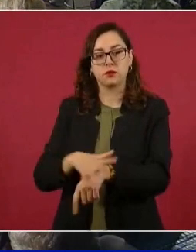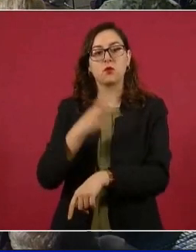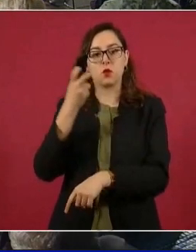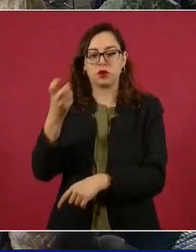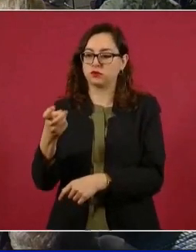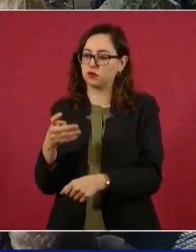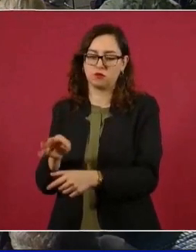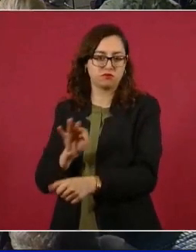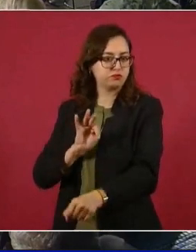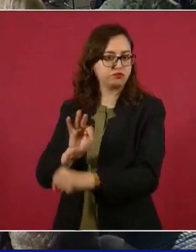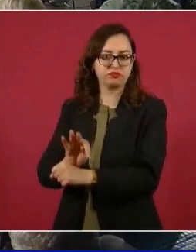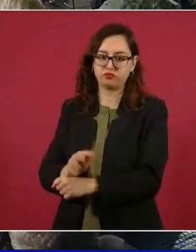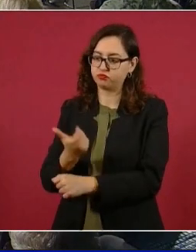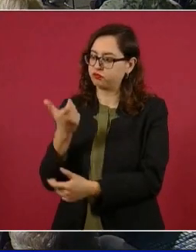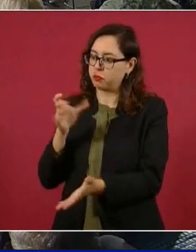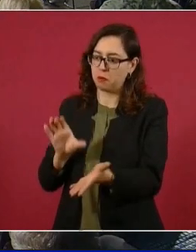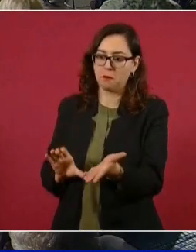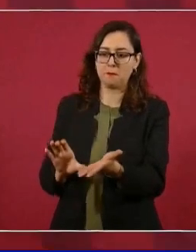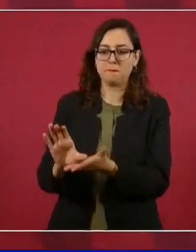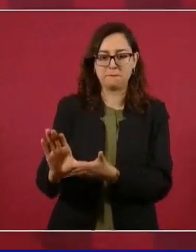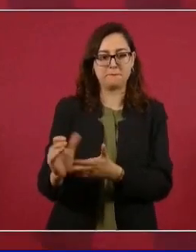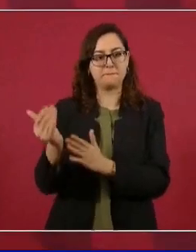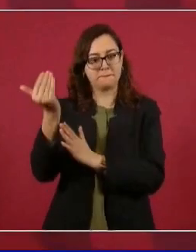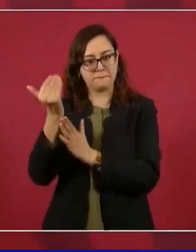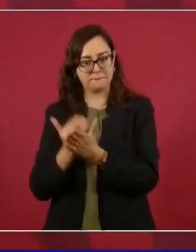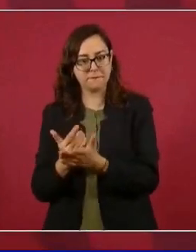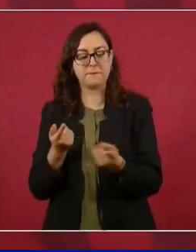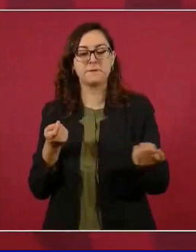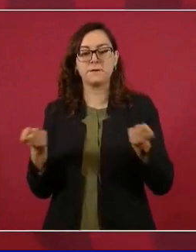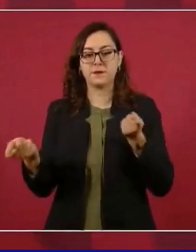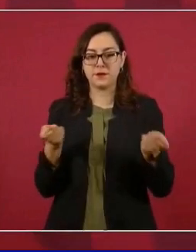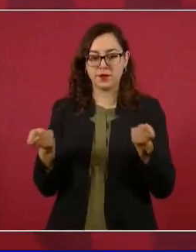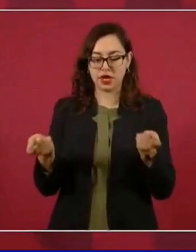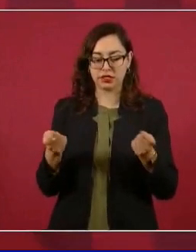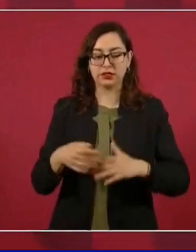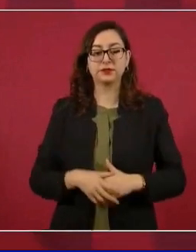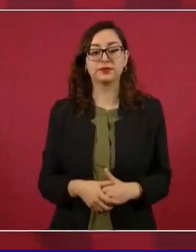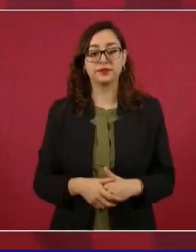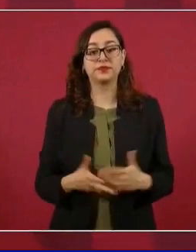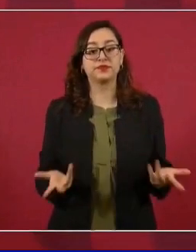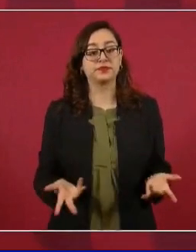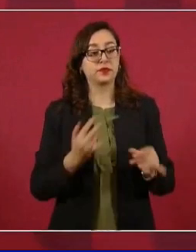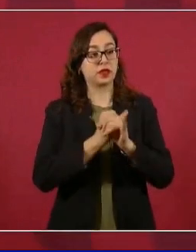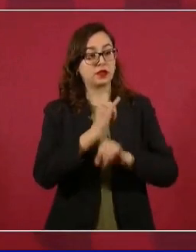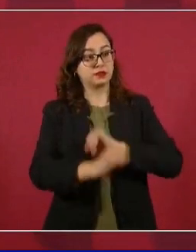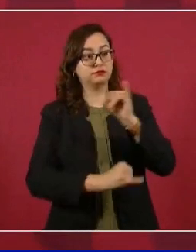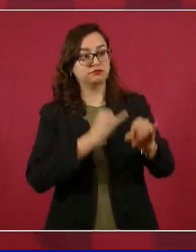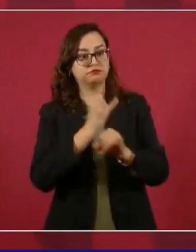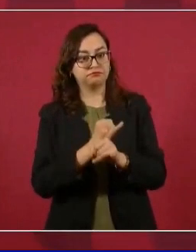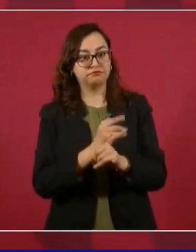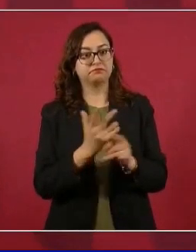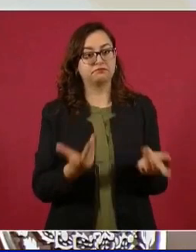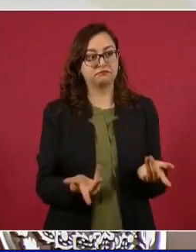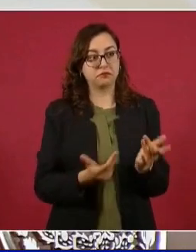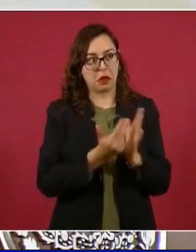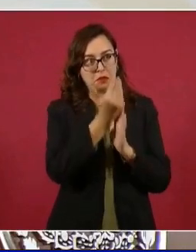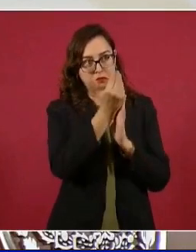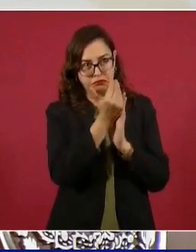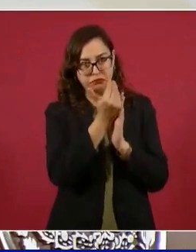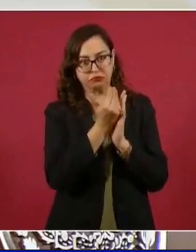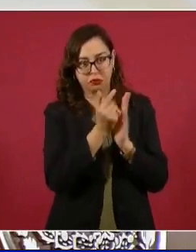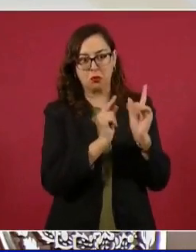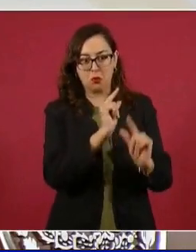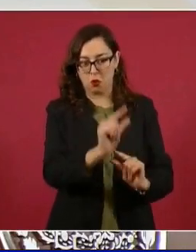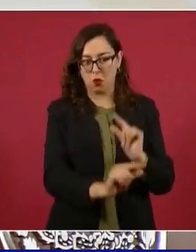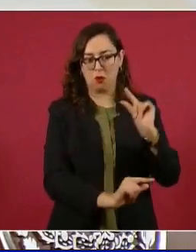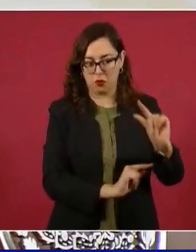viendo afortunadamente una tendencia a la baja en los precios internacionales de los energéticos. Las tres gasolineras que